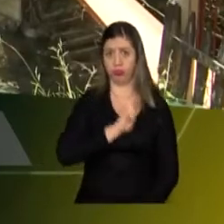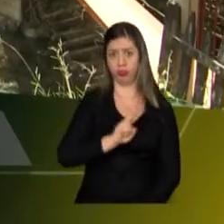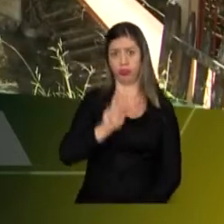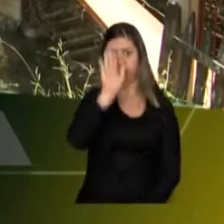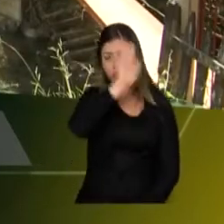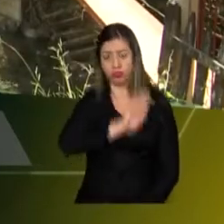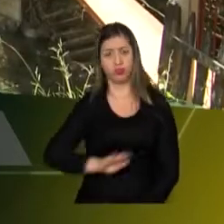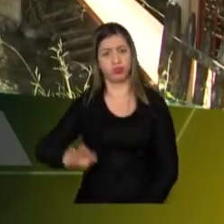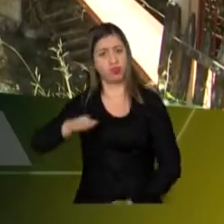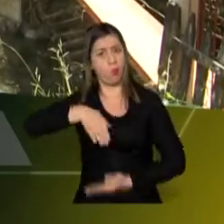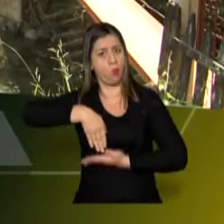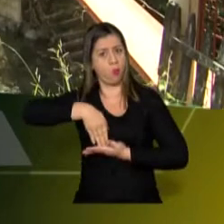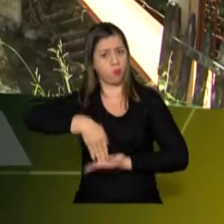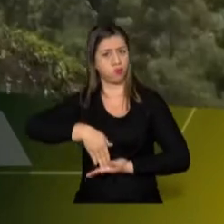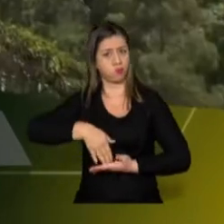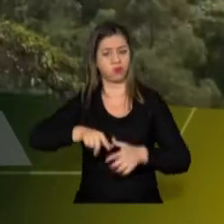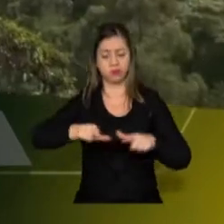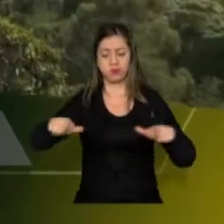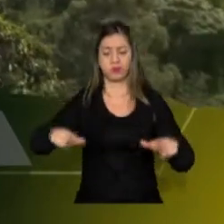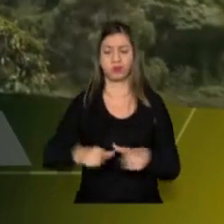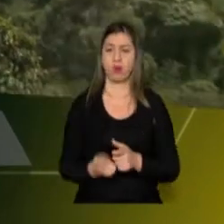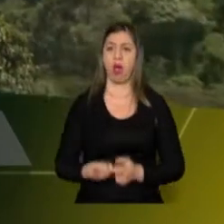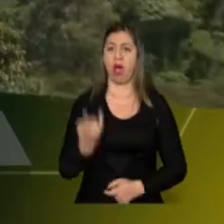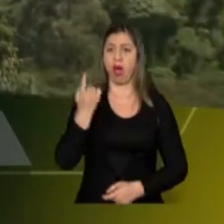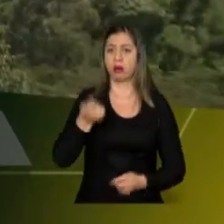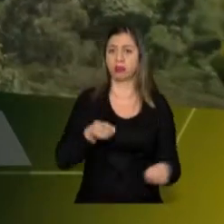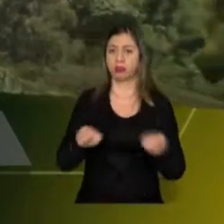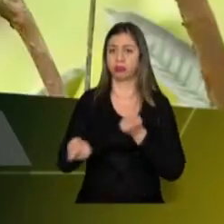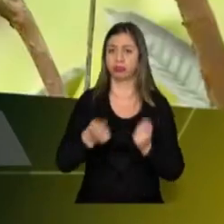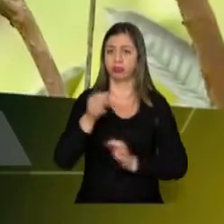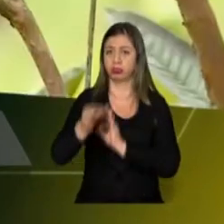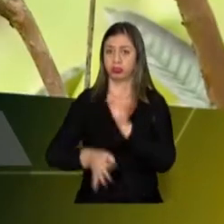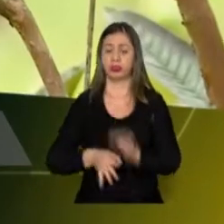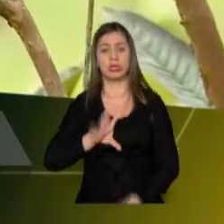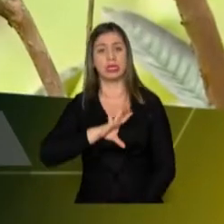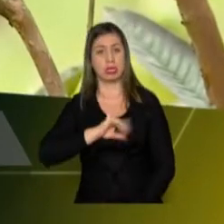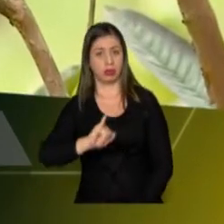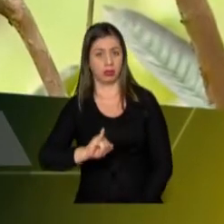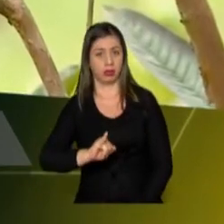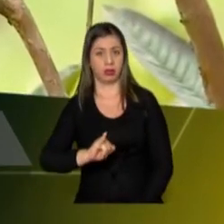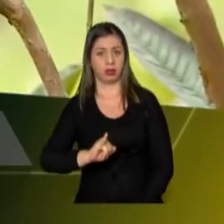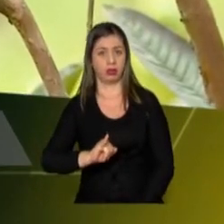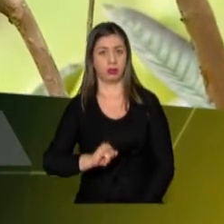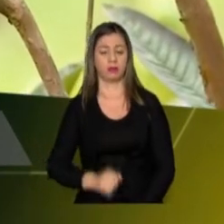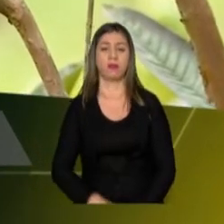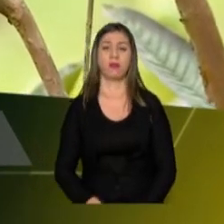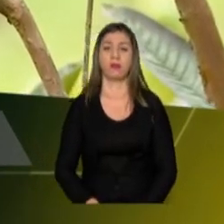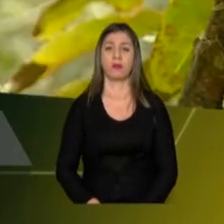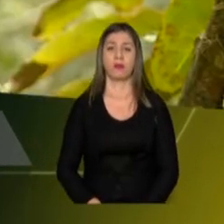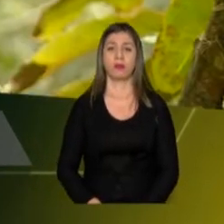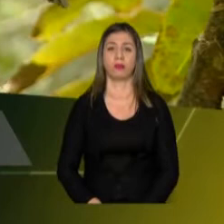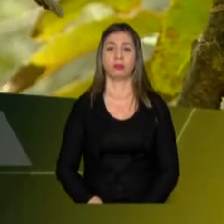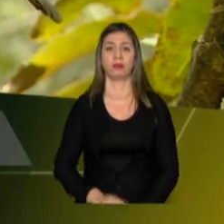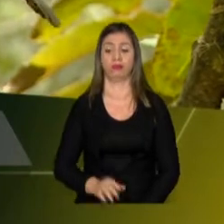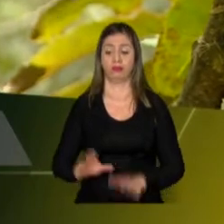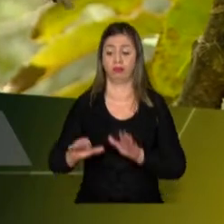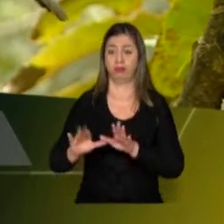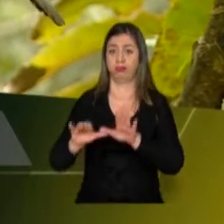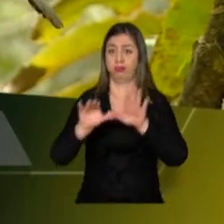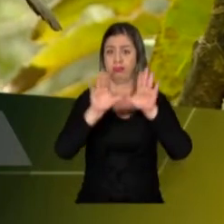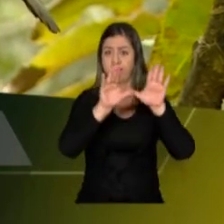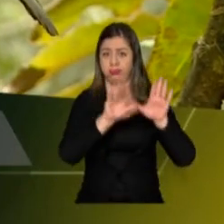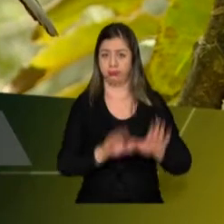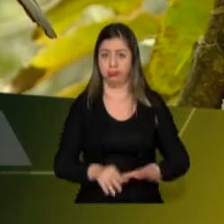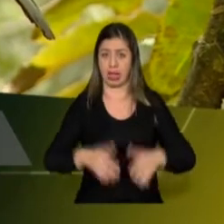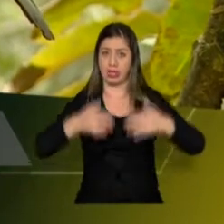para tener esos sitios con algún grado de conservación. Y Cali, a pesar de que es la, digamos, la capital de las aves, como usted lo menciona,